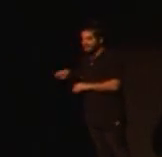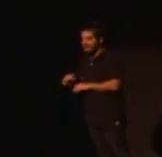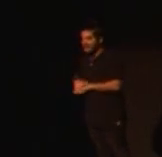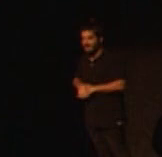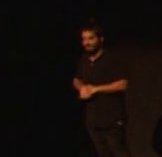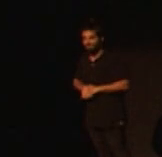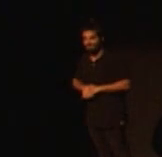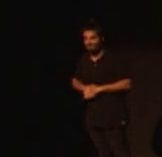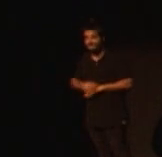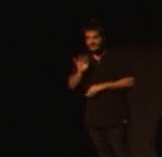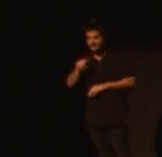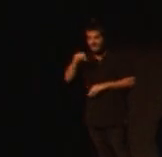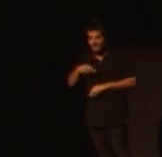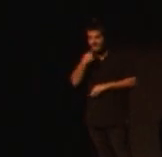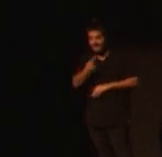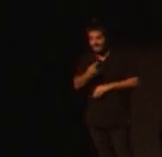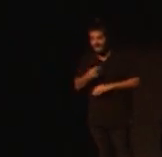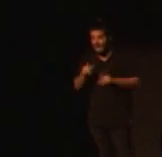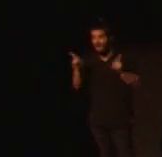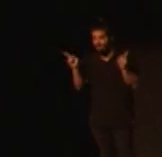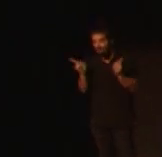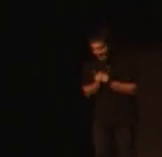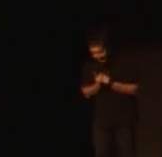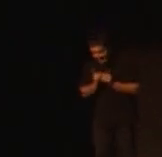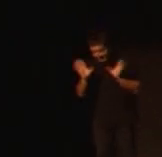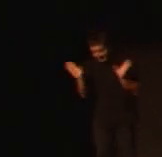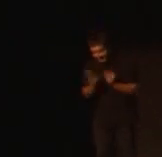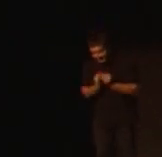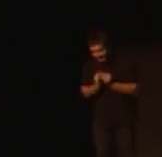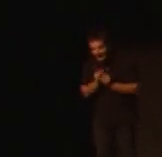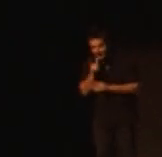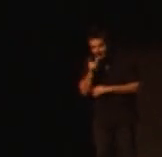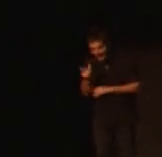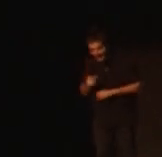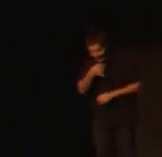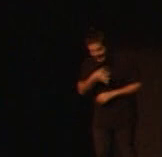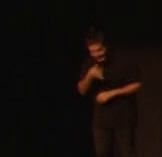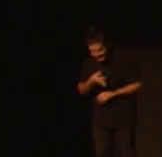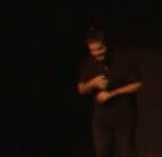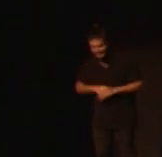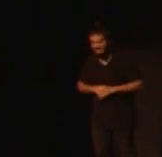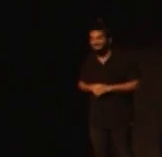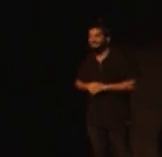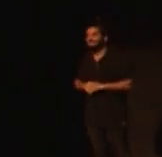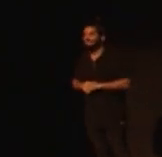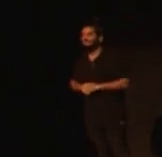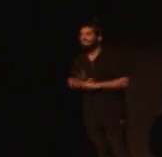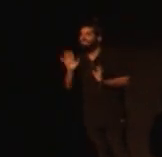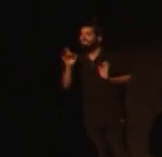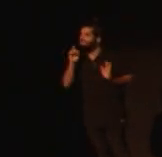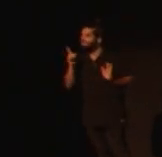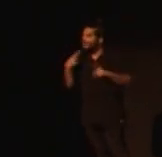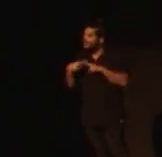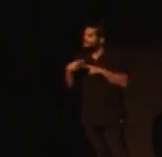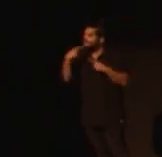sus breves palabras. Pues entonces, solo nos queda una cosa por decir. Bienvenidos a